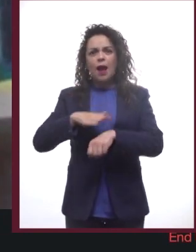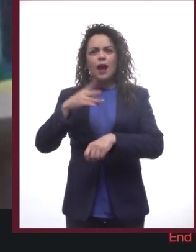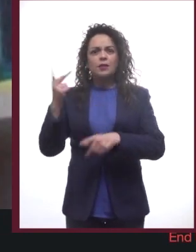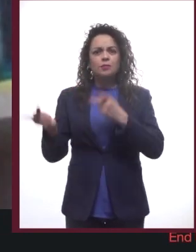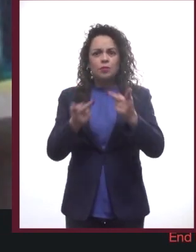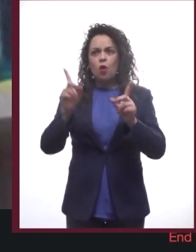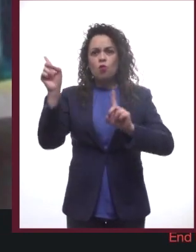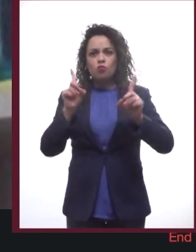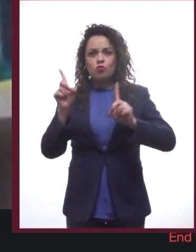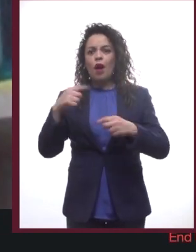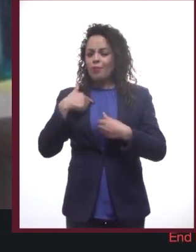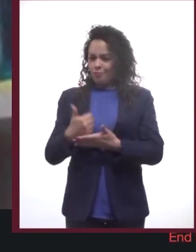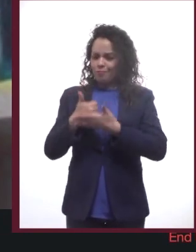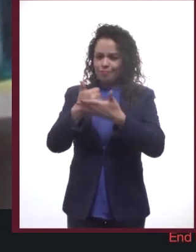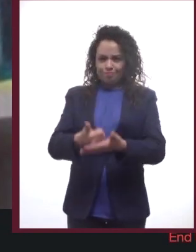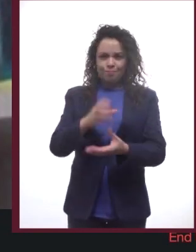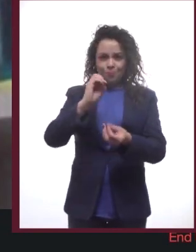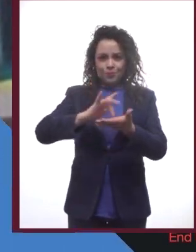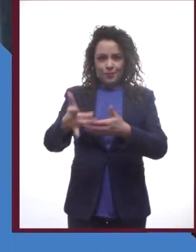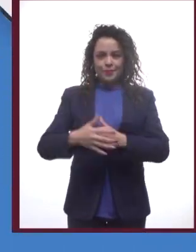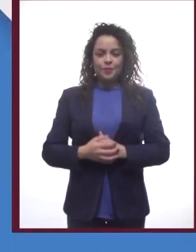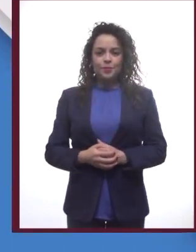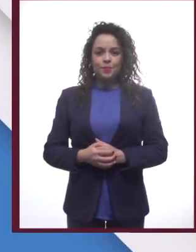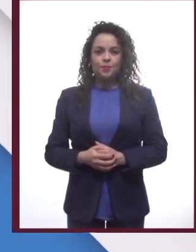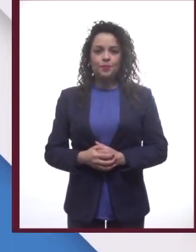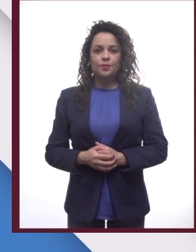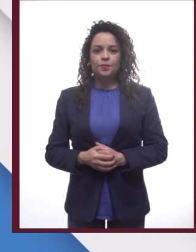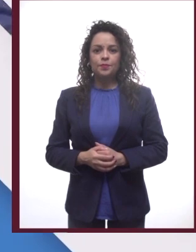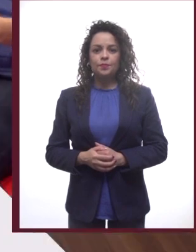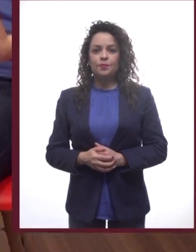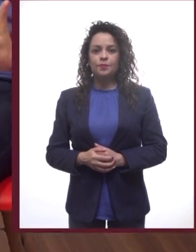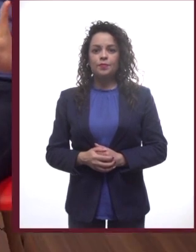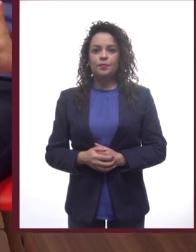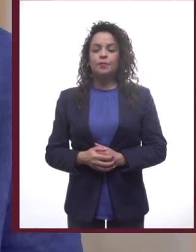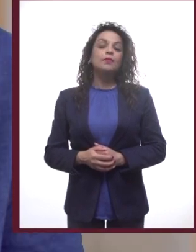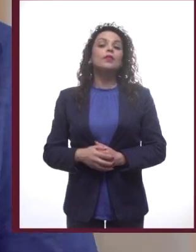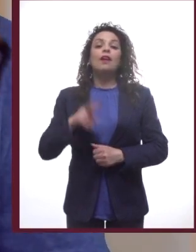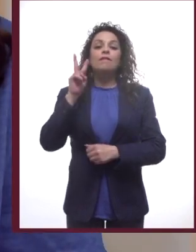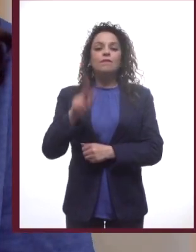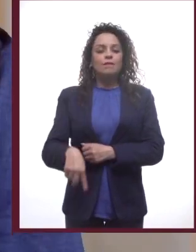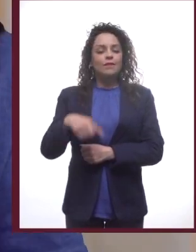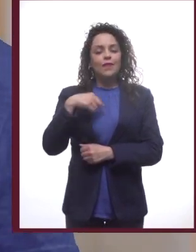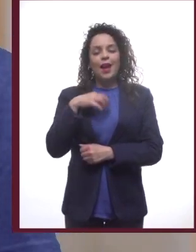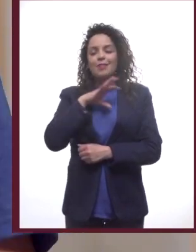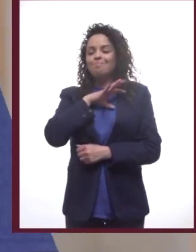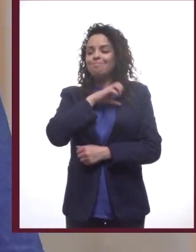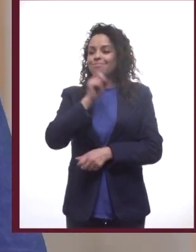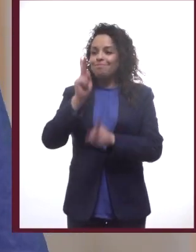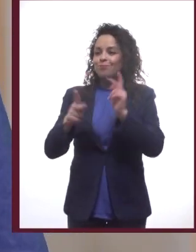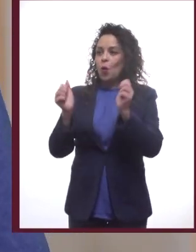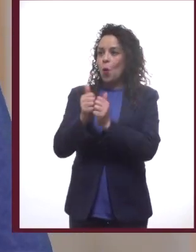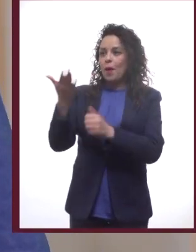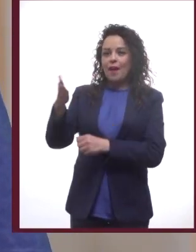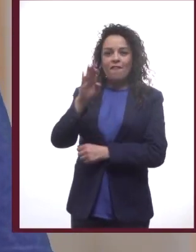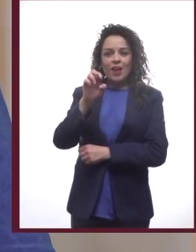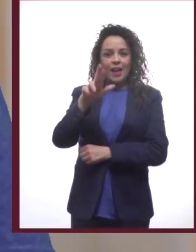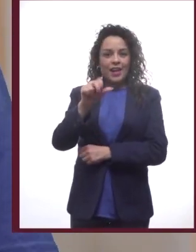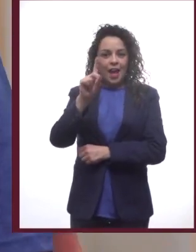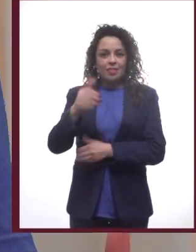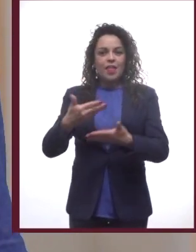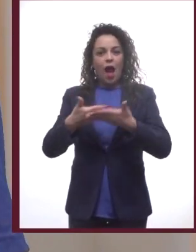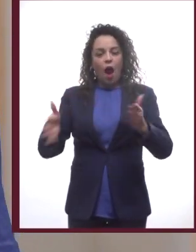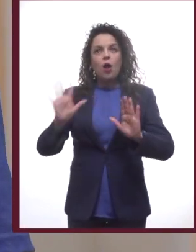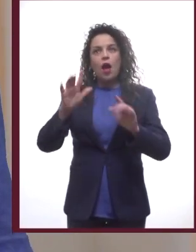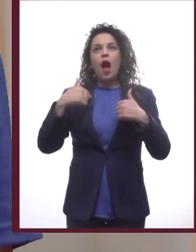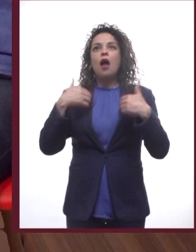más preguntas, pues aquí estoy yo para ayudarles. Muchas gracias. ¿Sabes? Me encantó haber platicado con Fernanda.